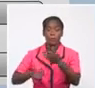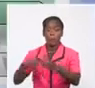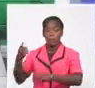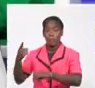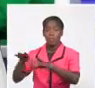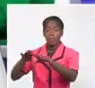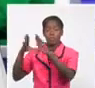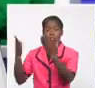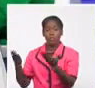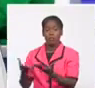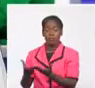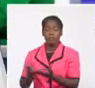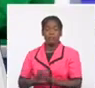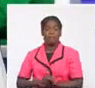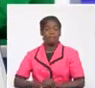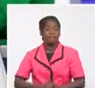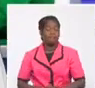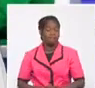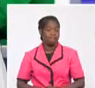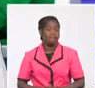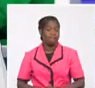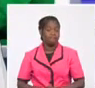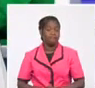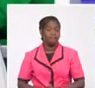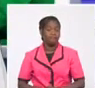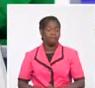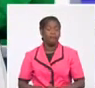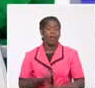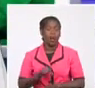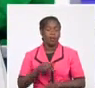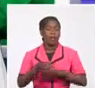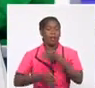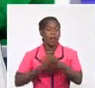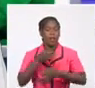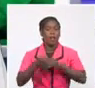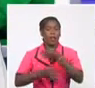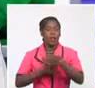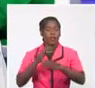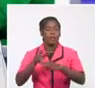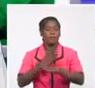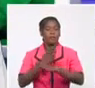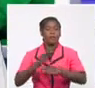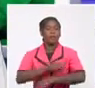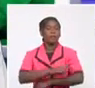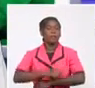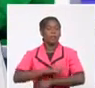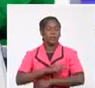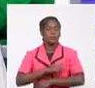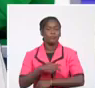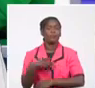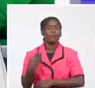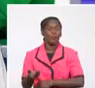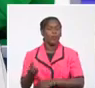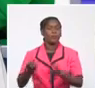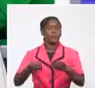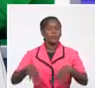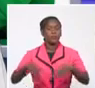2,41%. Yo les decía de los países, y ahí vamos a ver qué es lo que está pasando